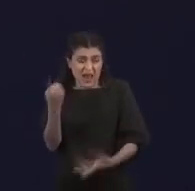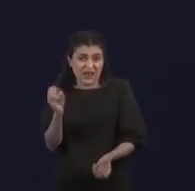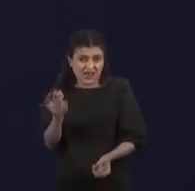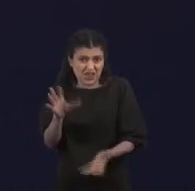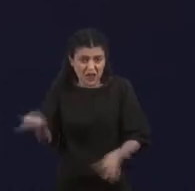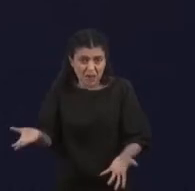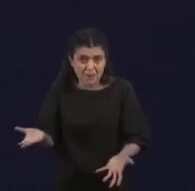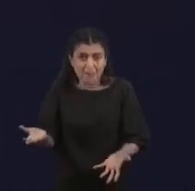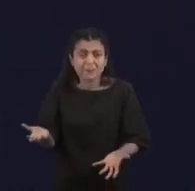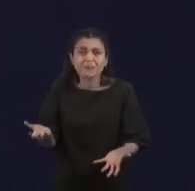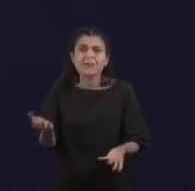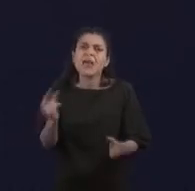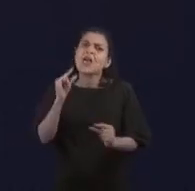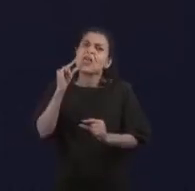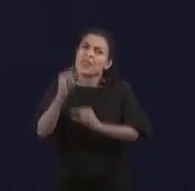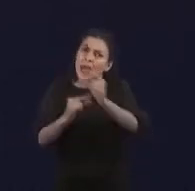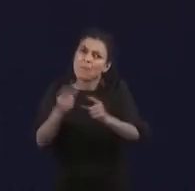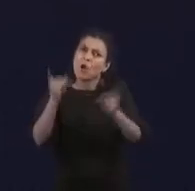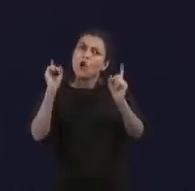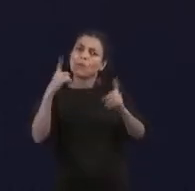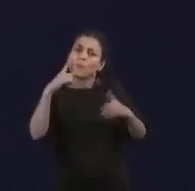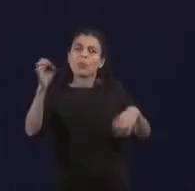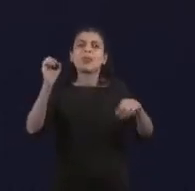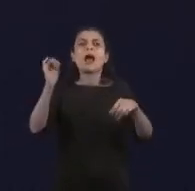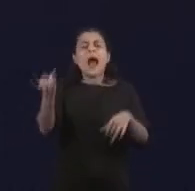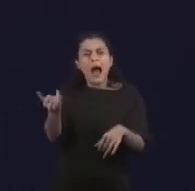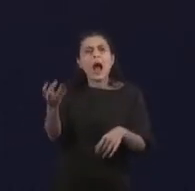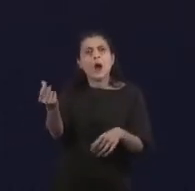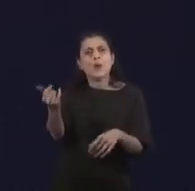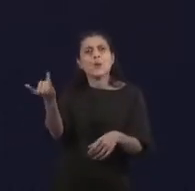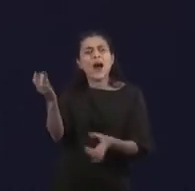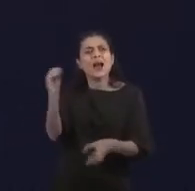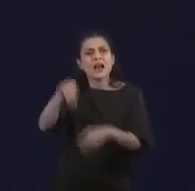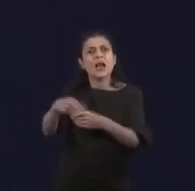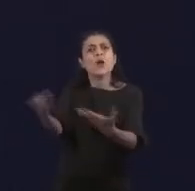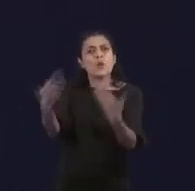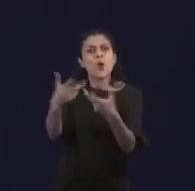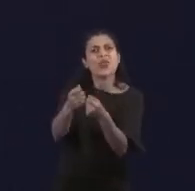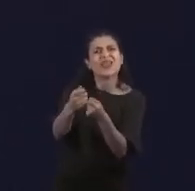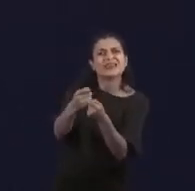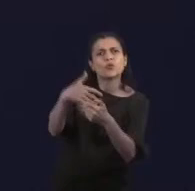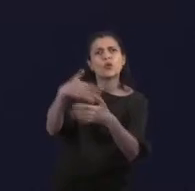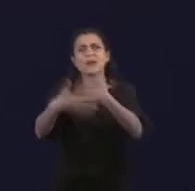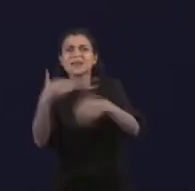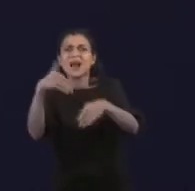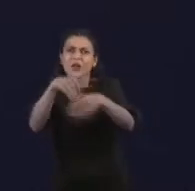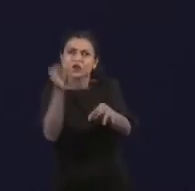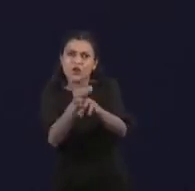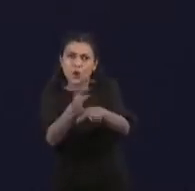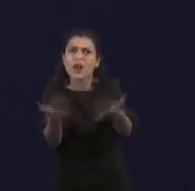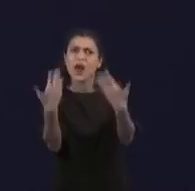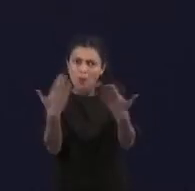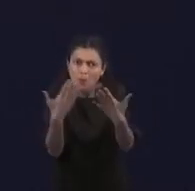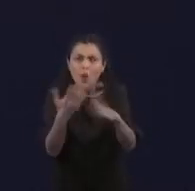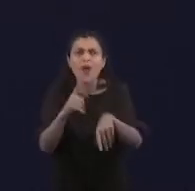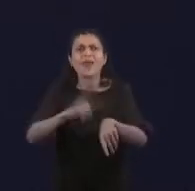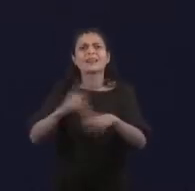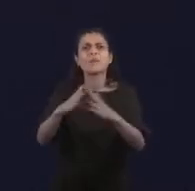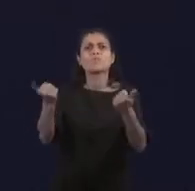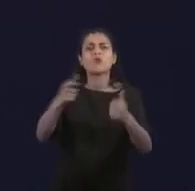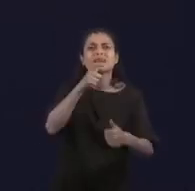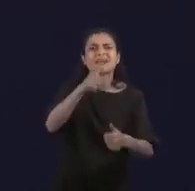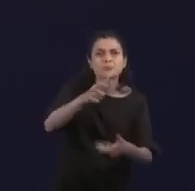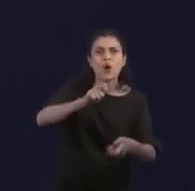efectivamente le agregaba valor, ¿no? Y le agregaba valor al alumno, porque le agregaba conocimiento, velocidad de respuesta